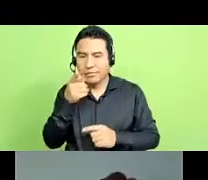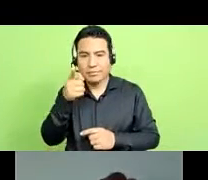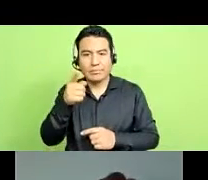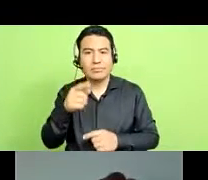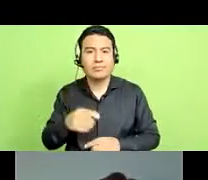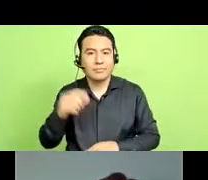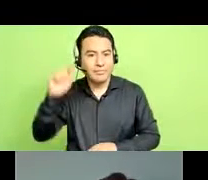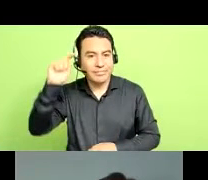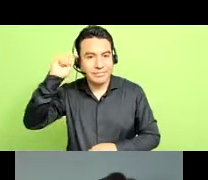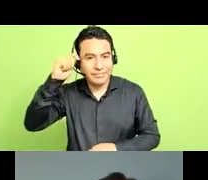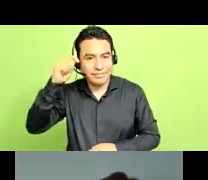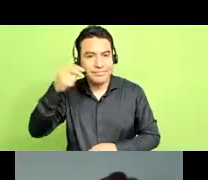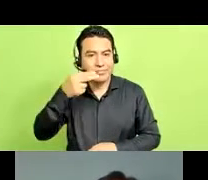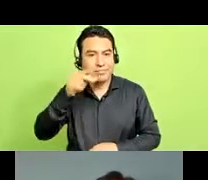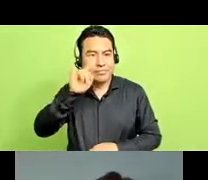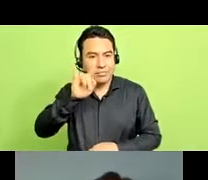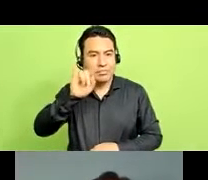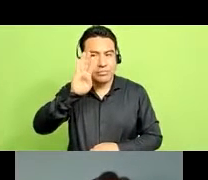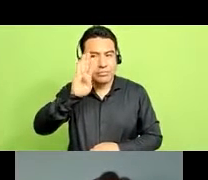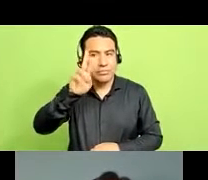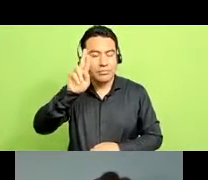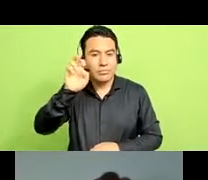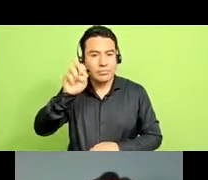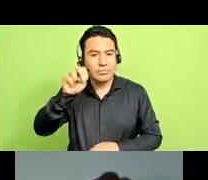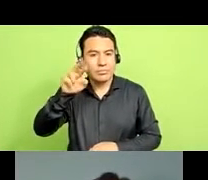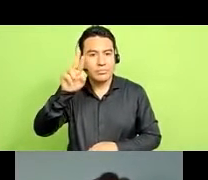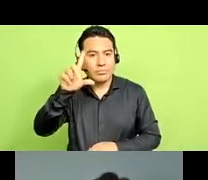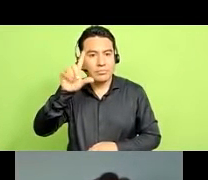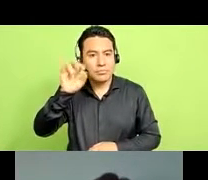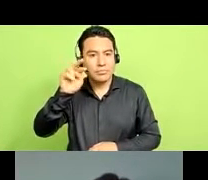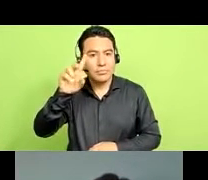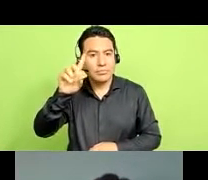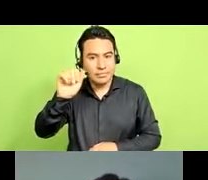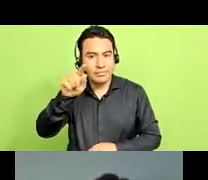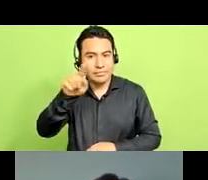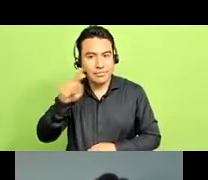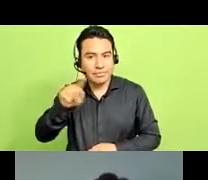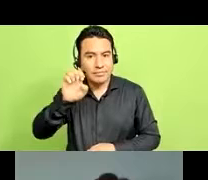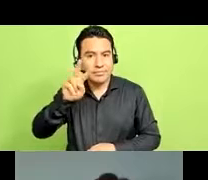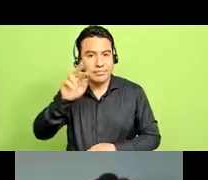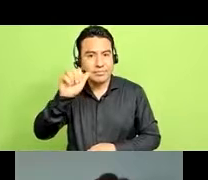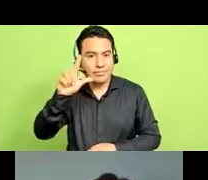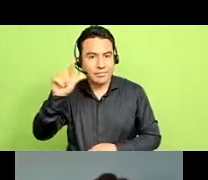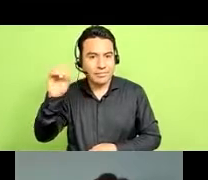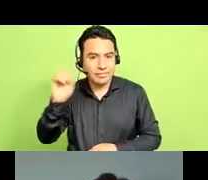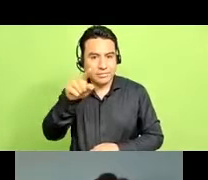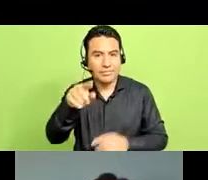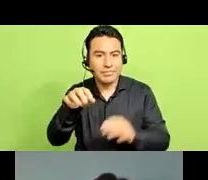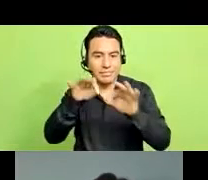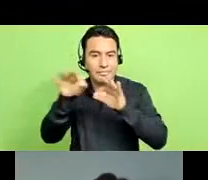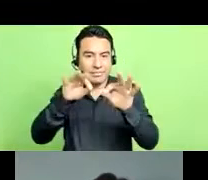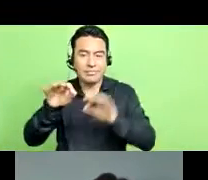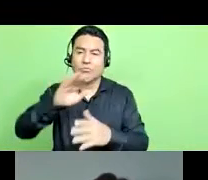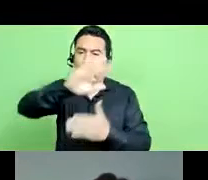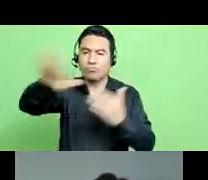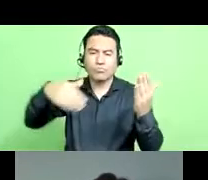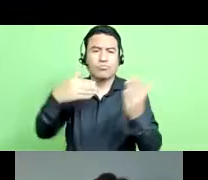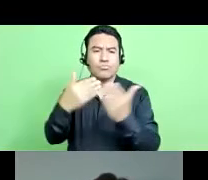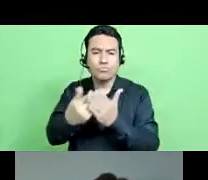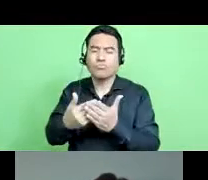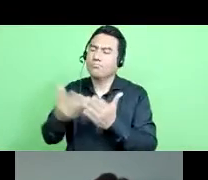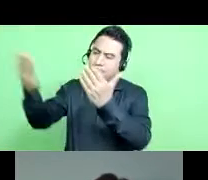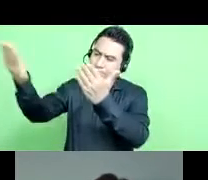muy buenos días con todos y todas estimados participantes sean todos ustedes